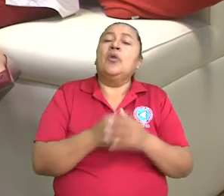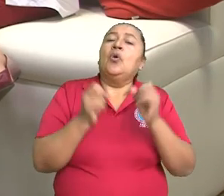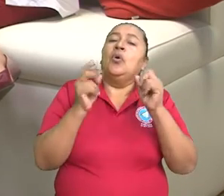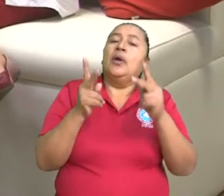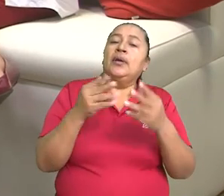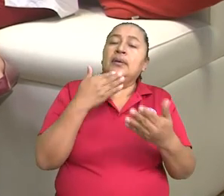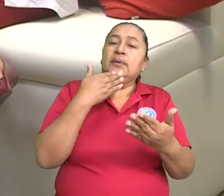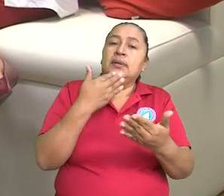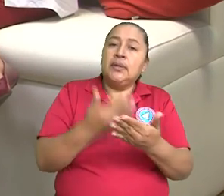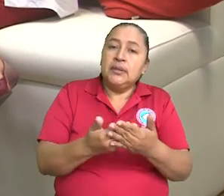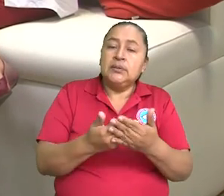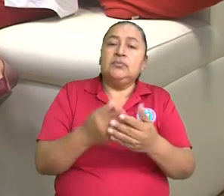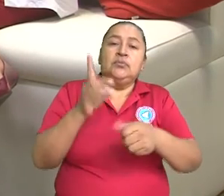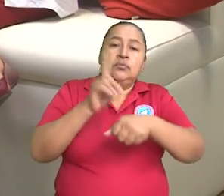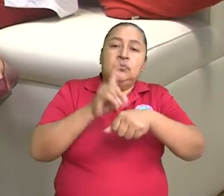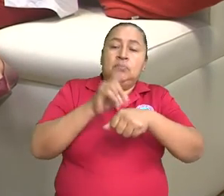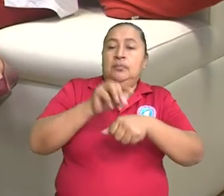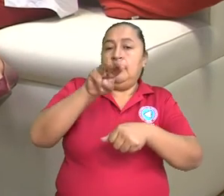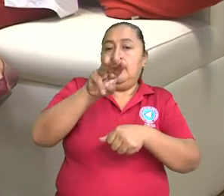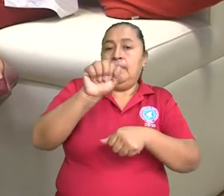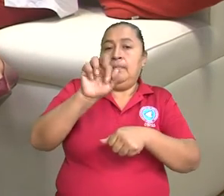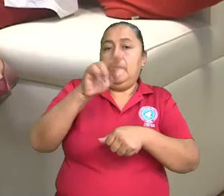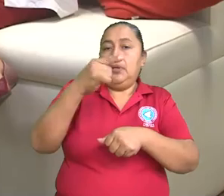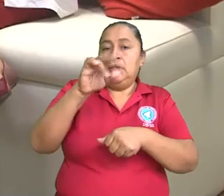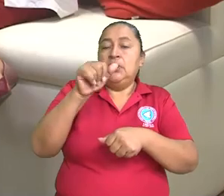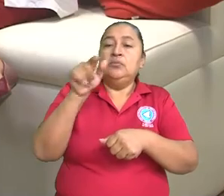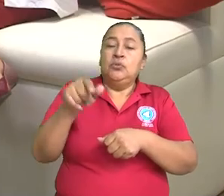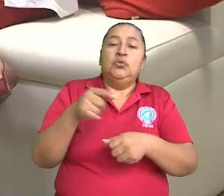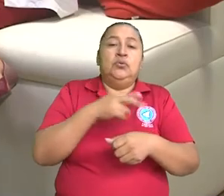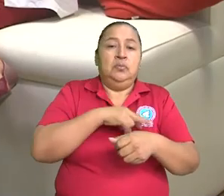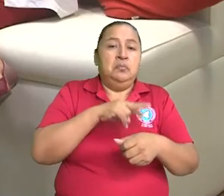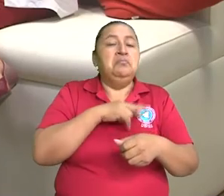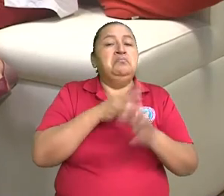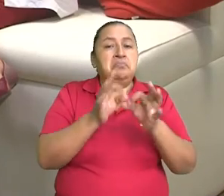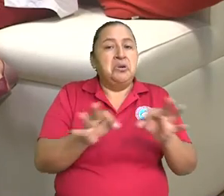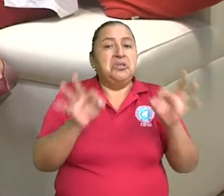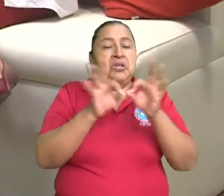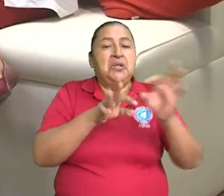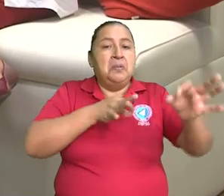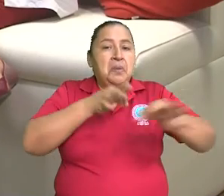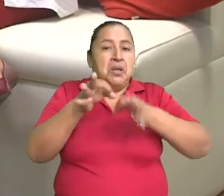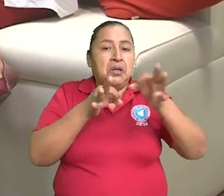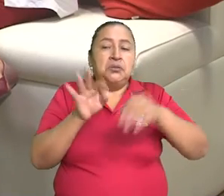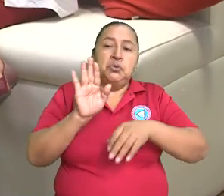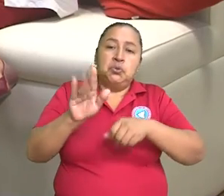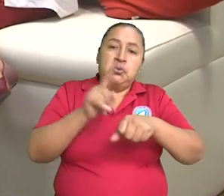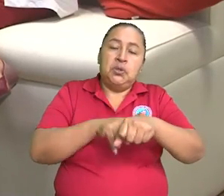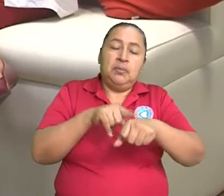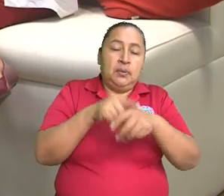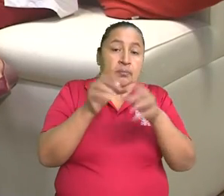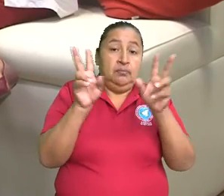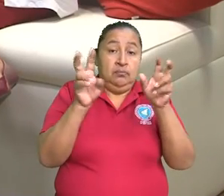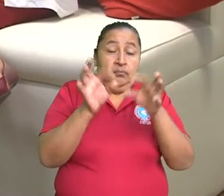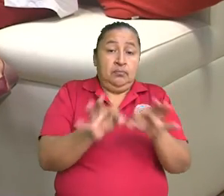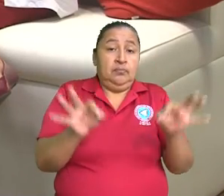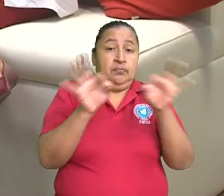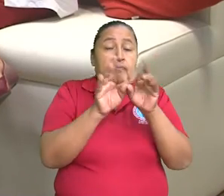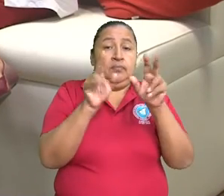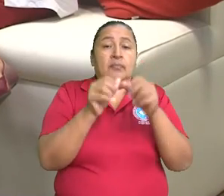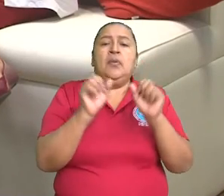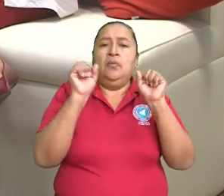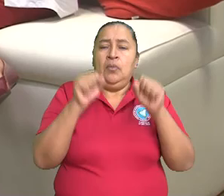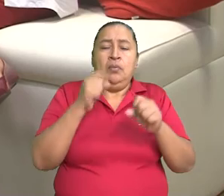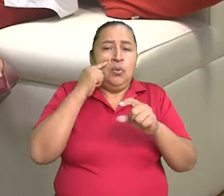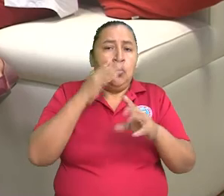le agradecemos, doctora Margin Malespín, por su valioso tiempo y su valiosa explicación sobre este sí. tema tan fundamental y que se